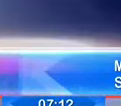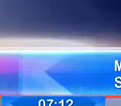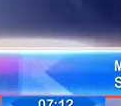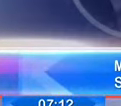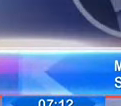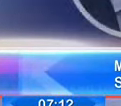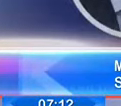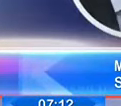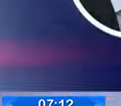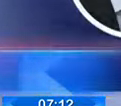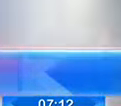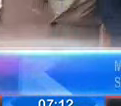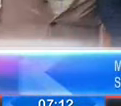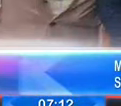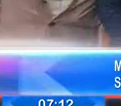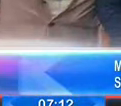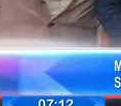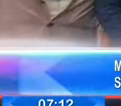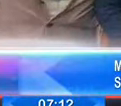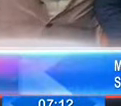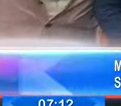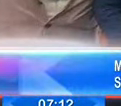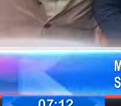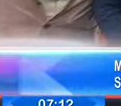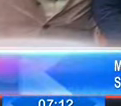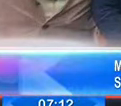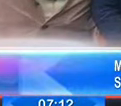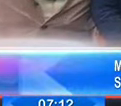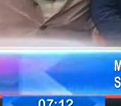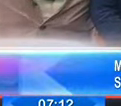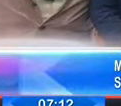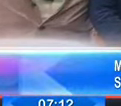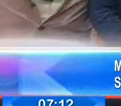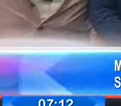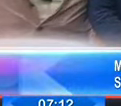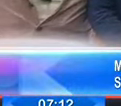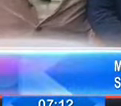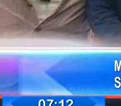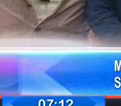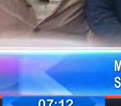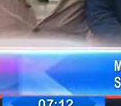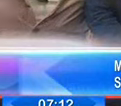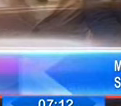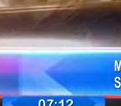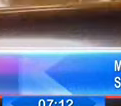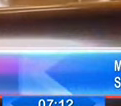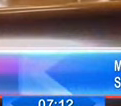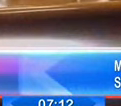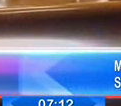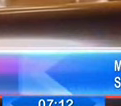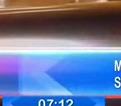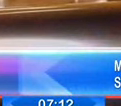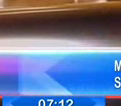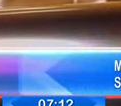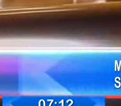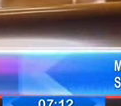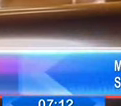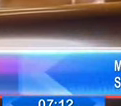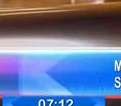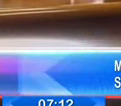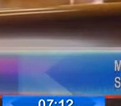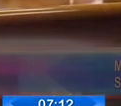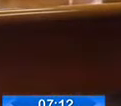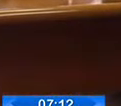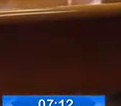ministerial. Además, una delegación de familiares de los periodistas ecuatorianos asesinados continúan con su agenda en Colombia. Ellos se reunieron con el